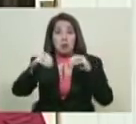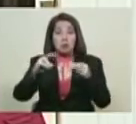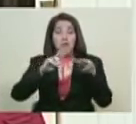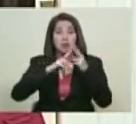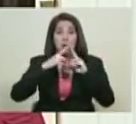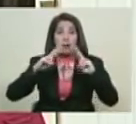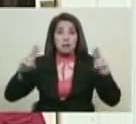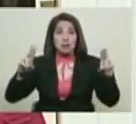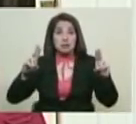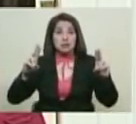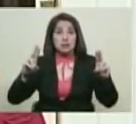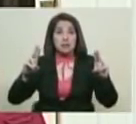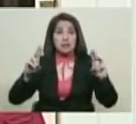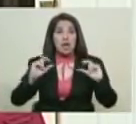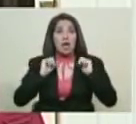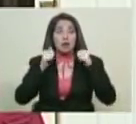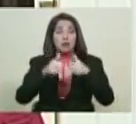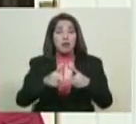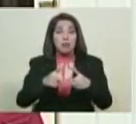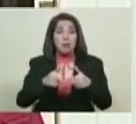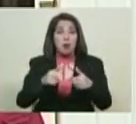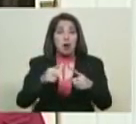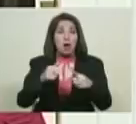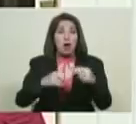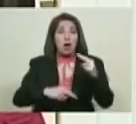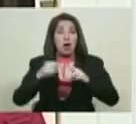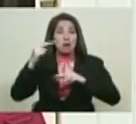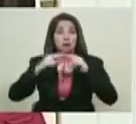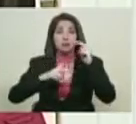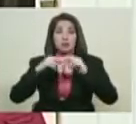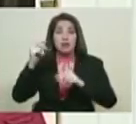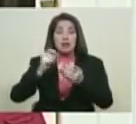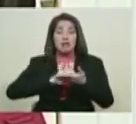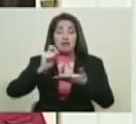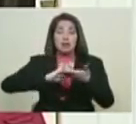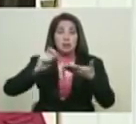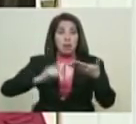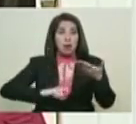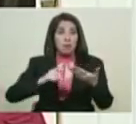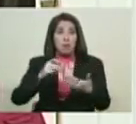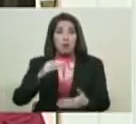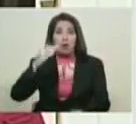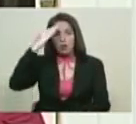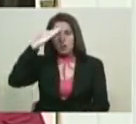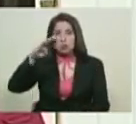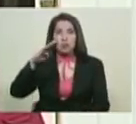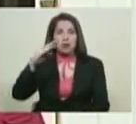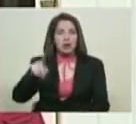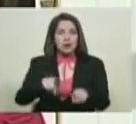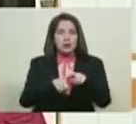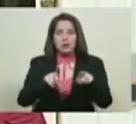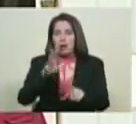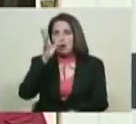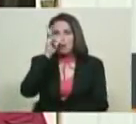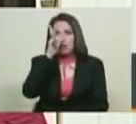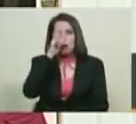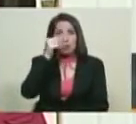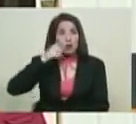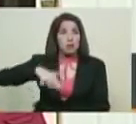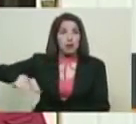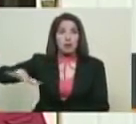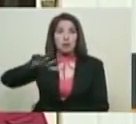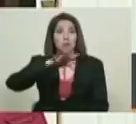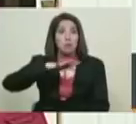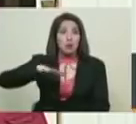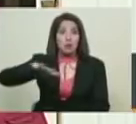que ayudamos a construir y que firmamos en Cuba han sido una burla para el pueblo de Colombia, una burla para